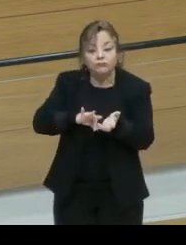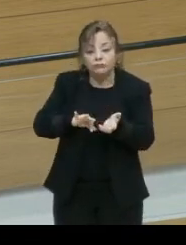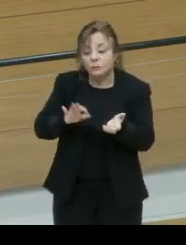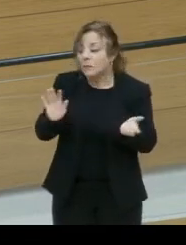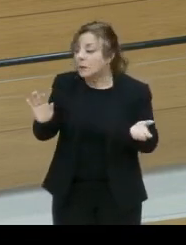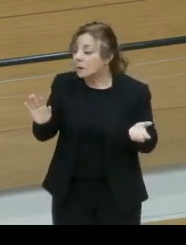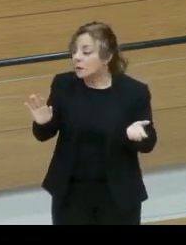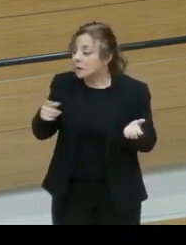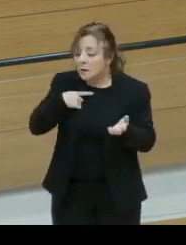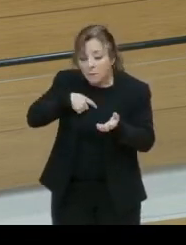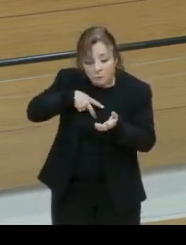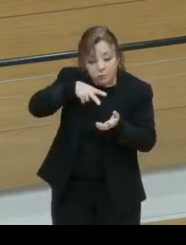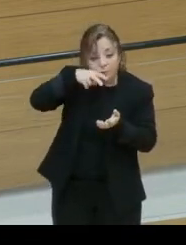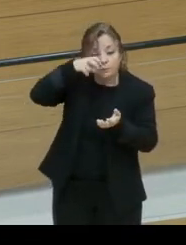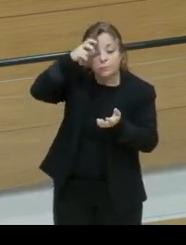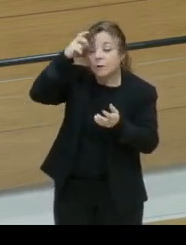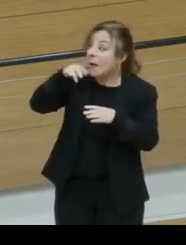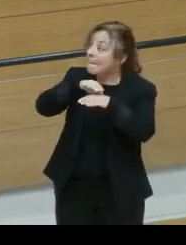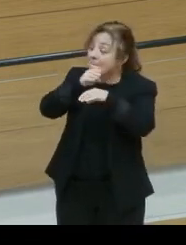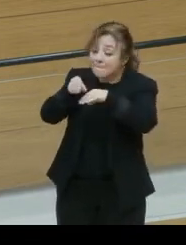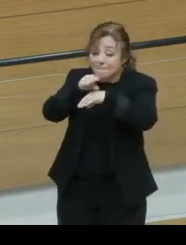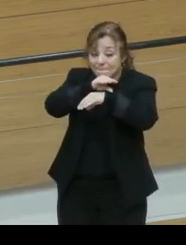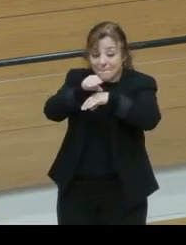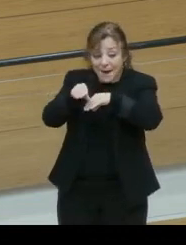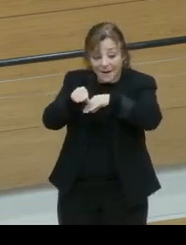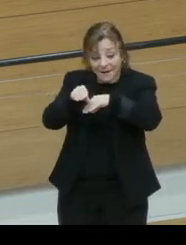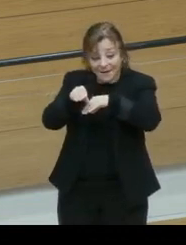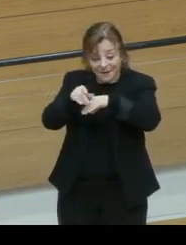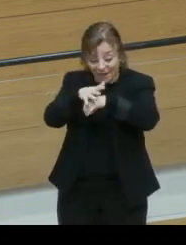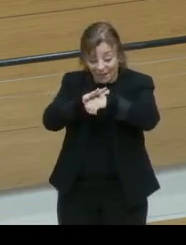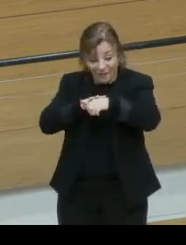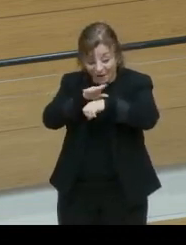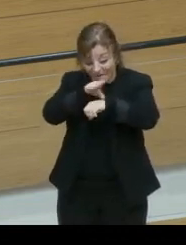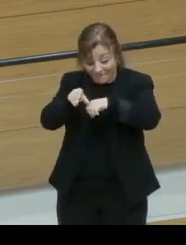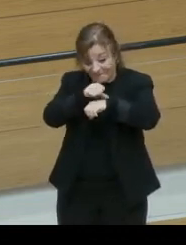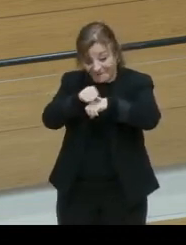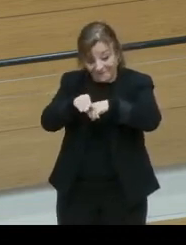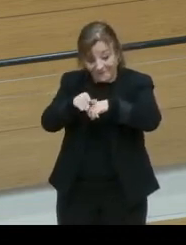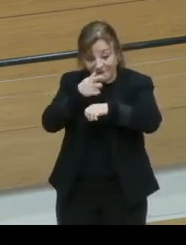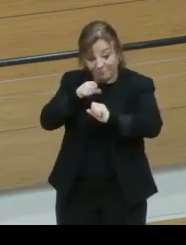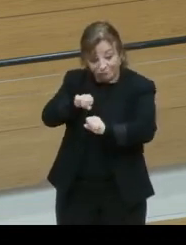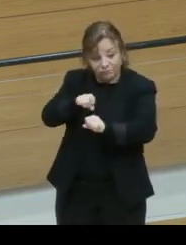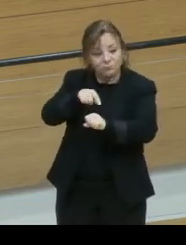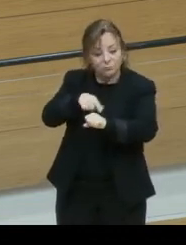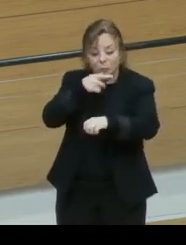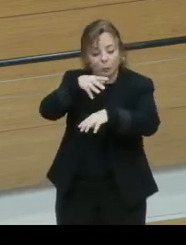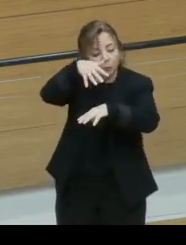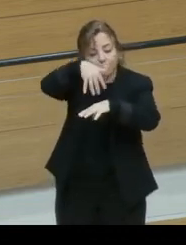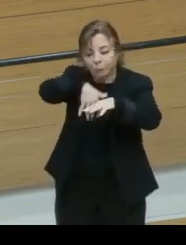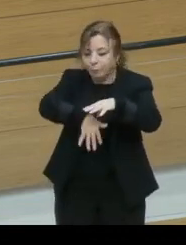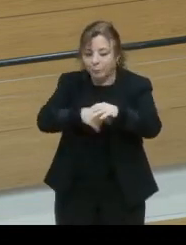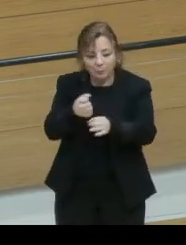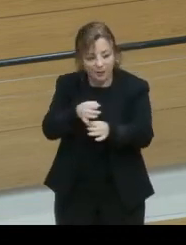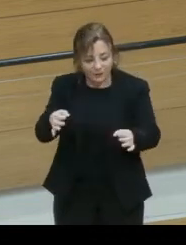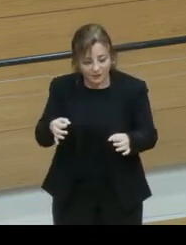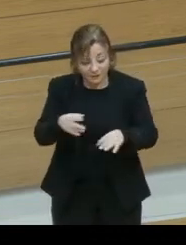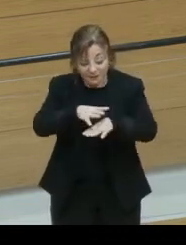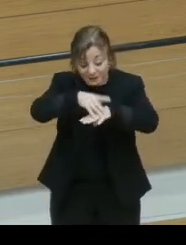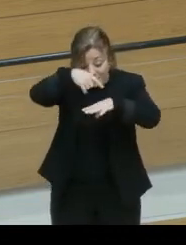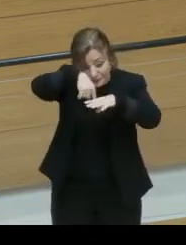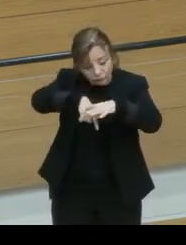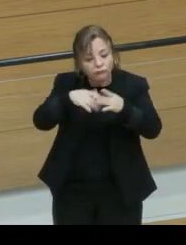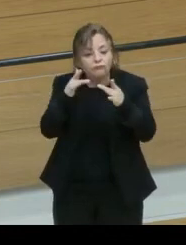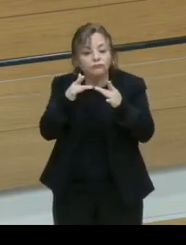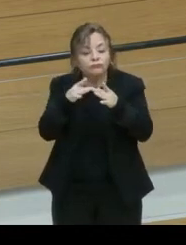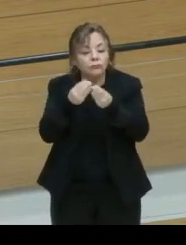Y migran y atraviesan esa barrera hematoencefálica que os he comentado. Una vez la atraviesan, interaccionan